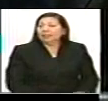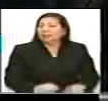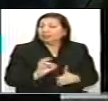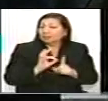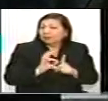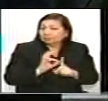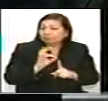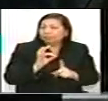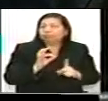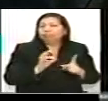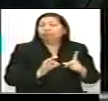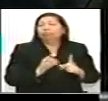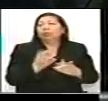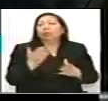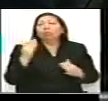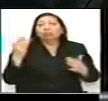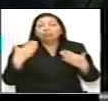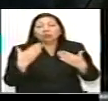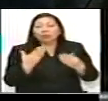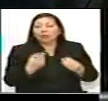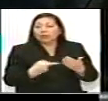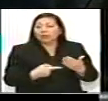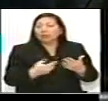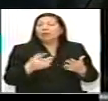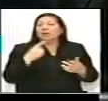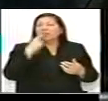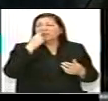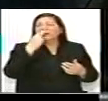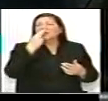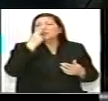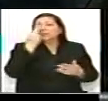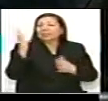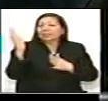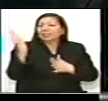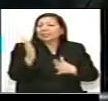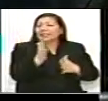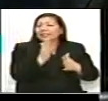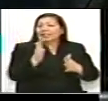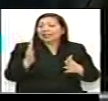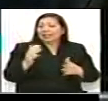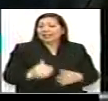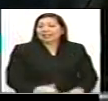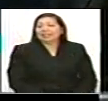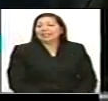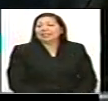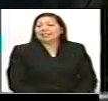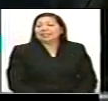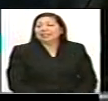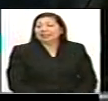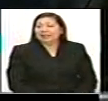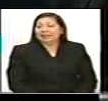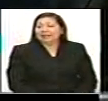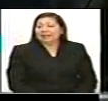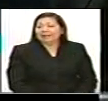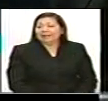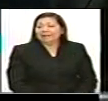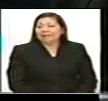meteorológicas, hidrológicas y de calidad del aire. En cambio,